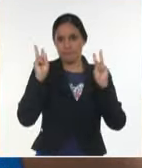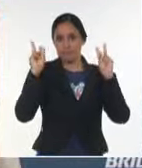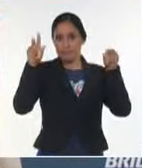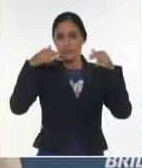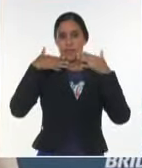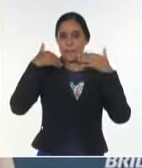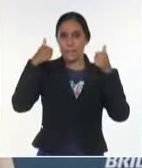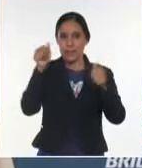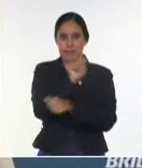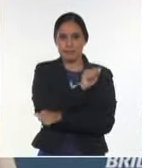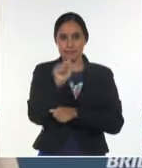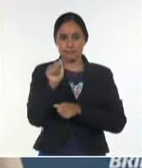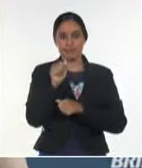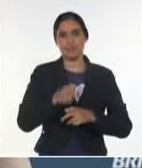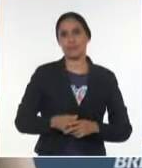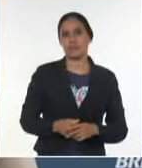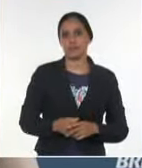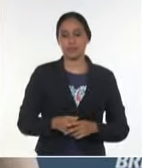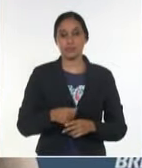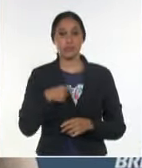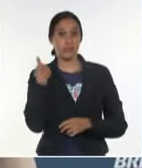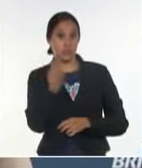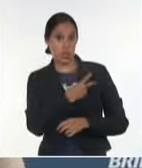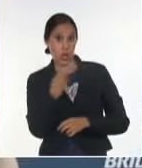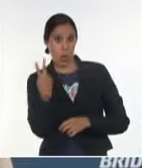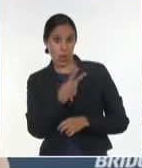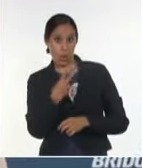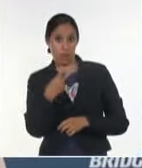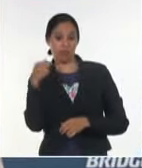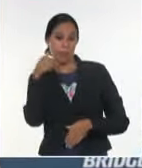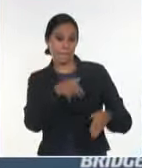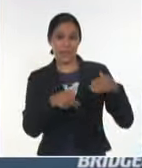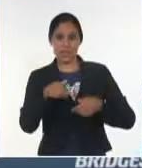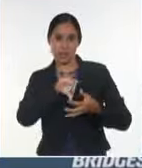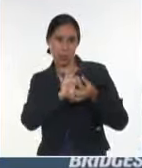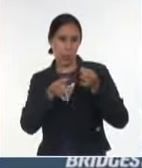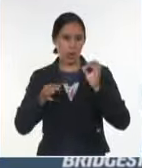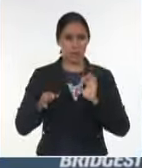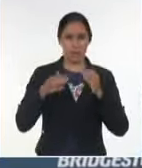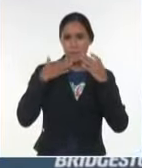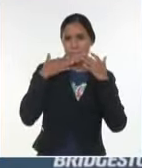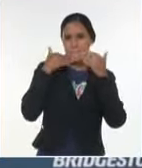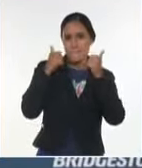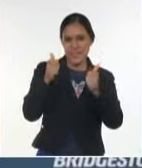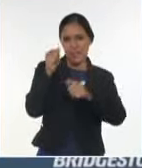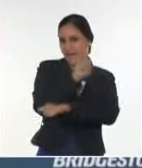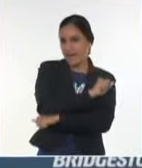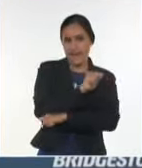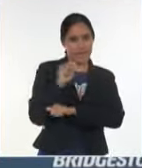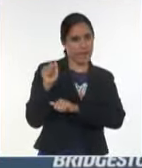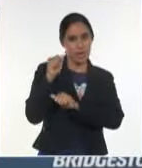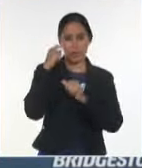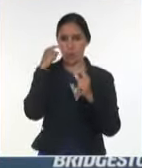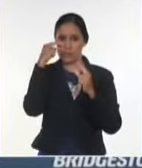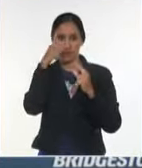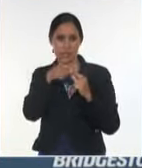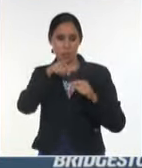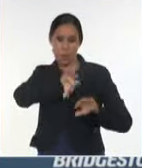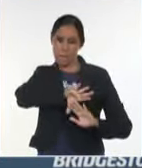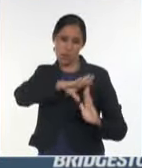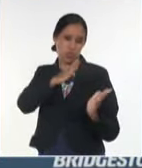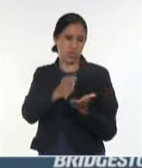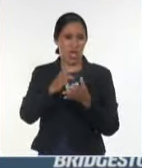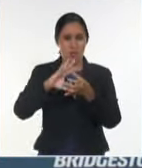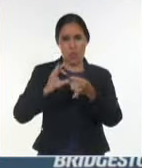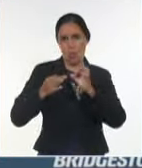así. Vinimos a los Juegos Olímpicos, a lo que siempre vamos a cada partido, sea Norseca, sea Mundial, sea en